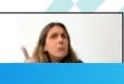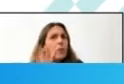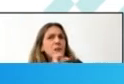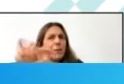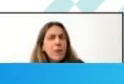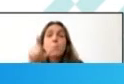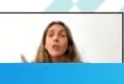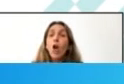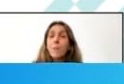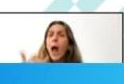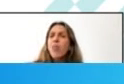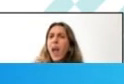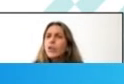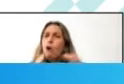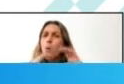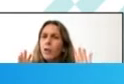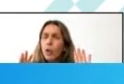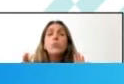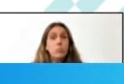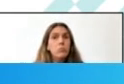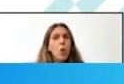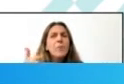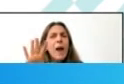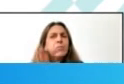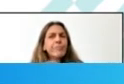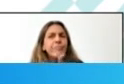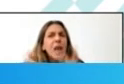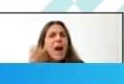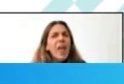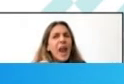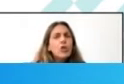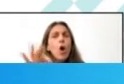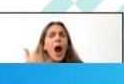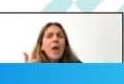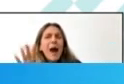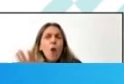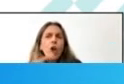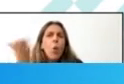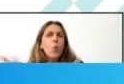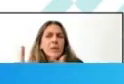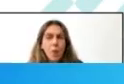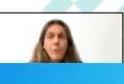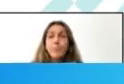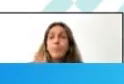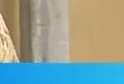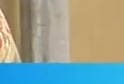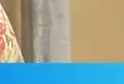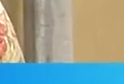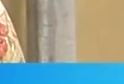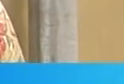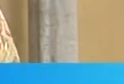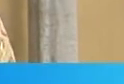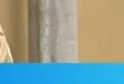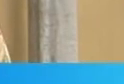persona y con discapacidad, con su condición. No son ni niños, ni angelitos, ni padecen,